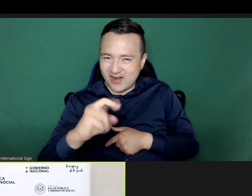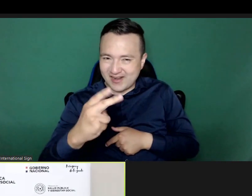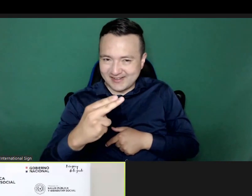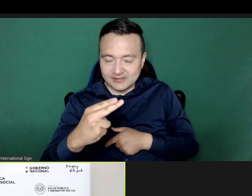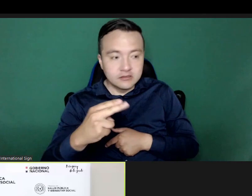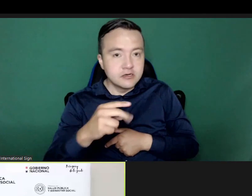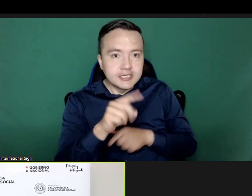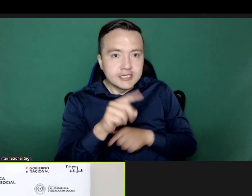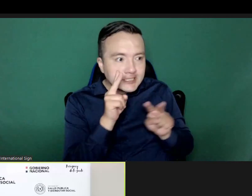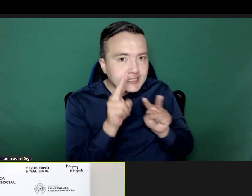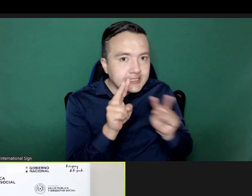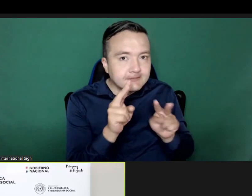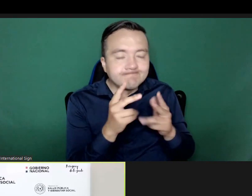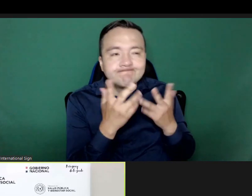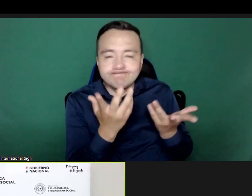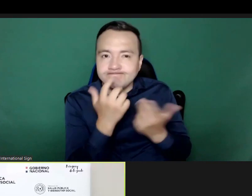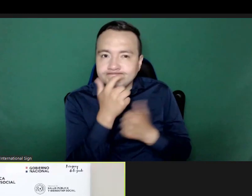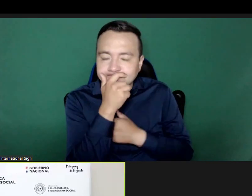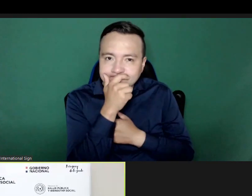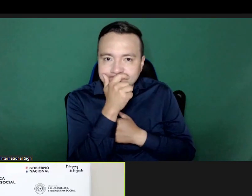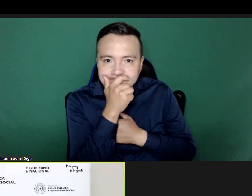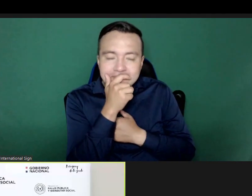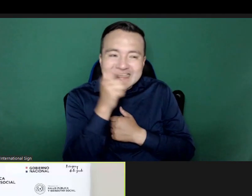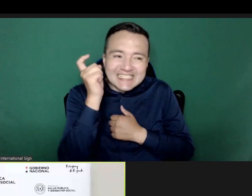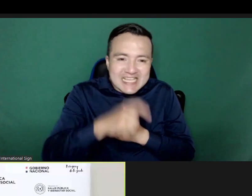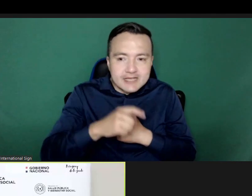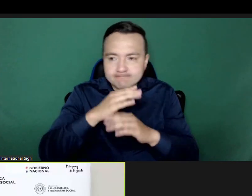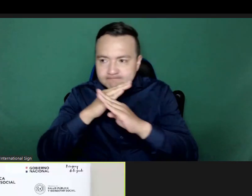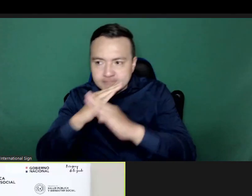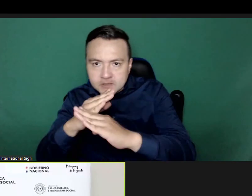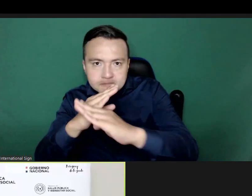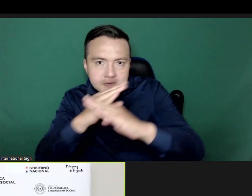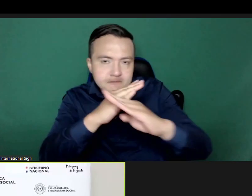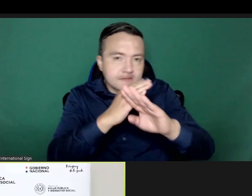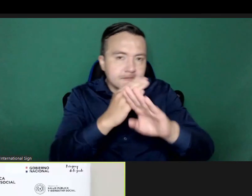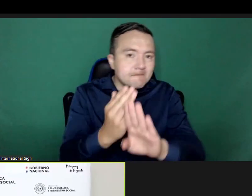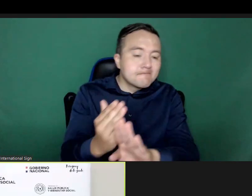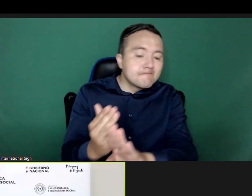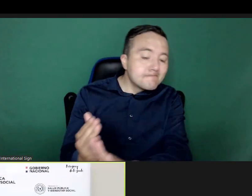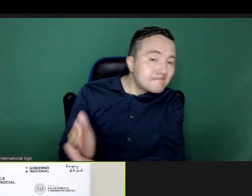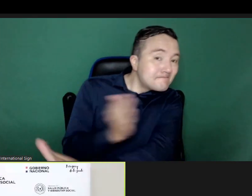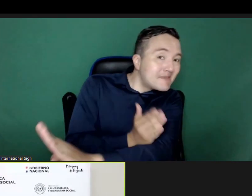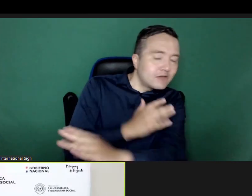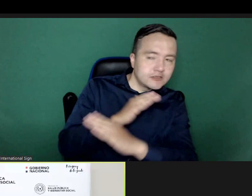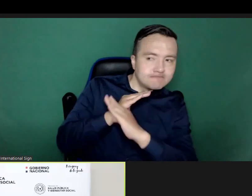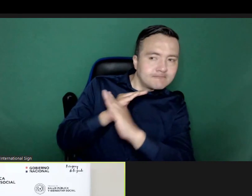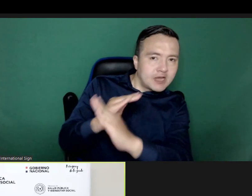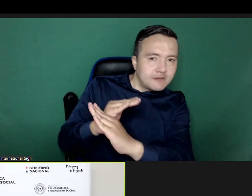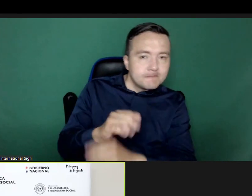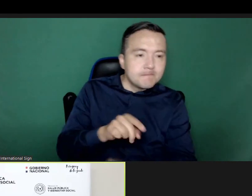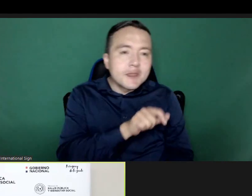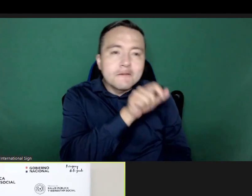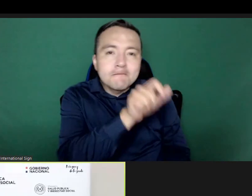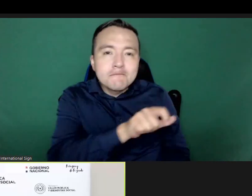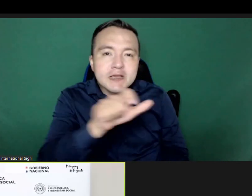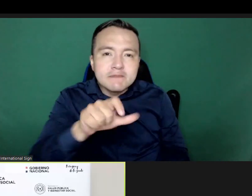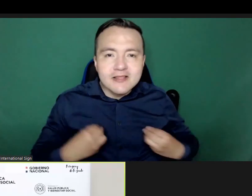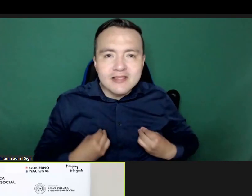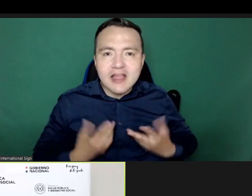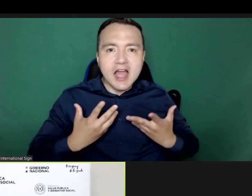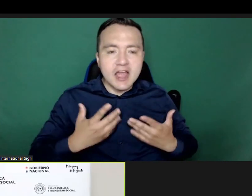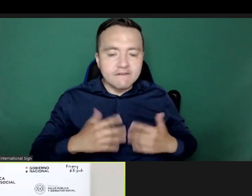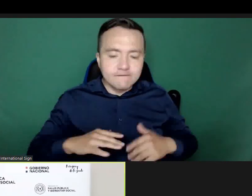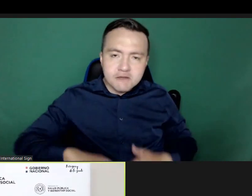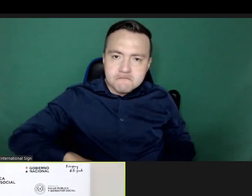el punto de vista preventivo. Estamos viendo desde el punto de vista de los estilos de vida, las personas